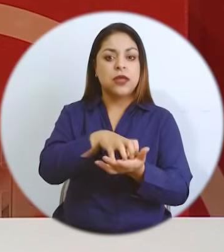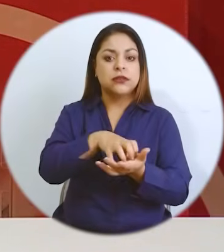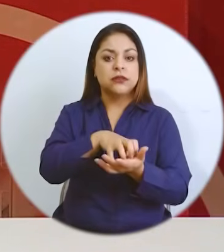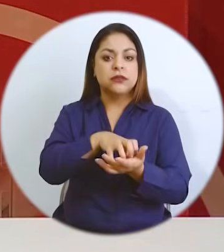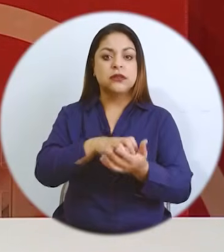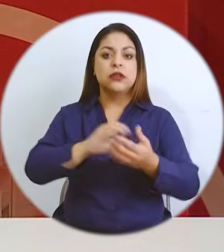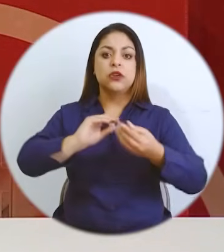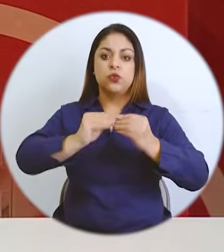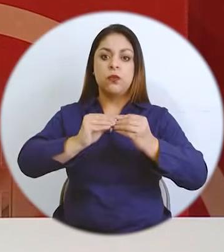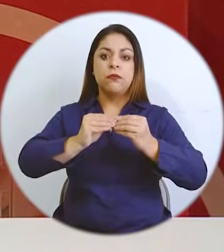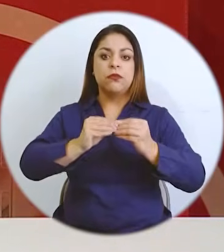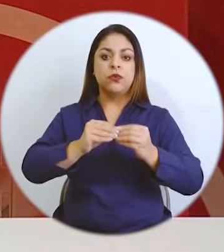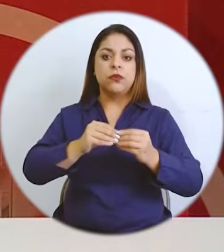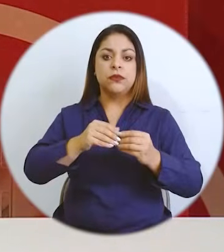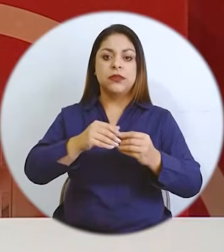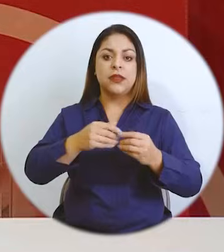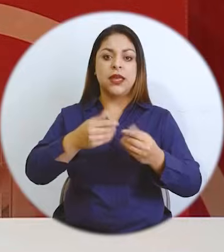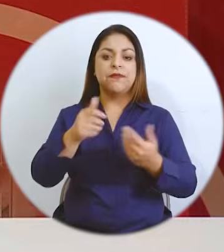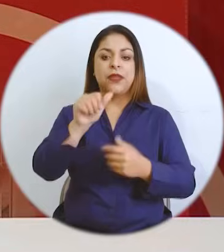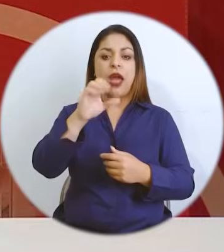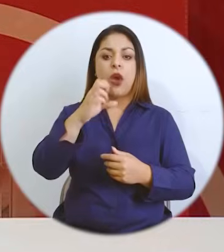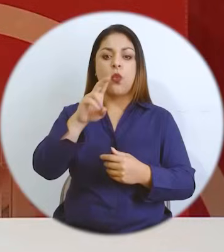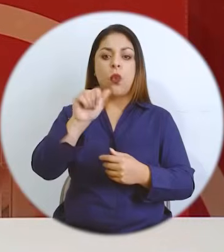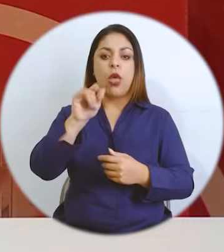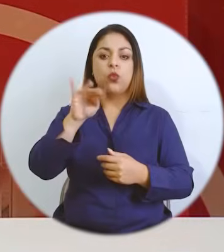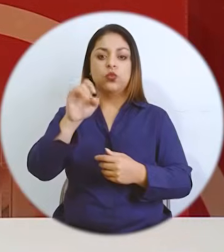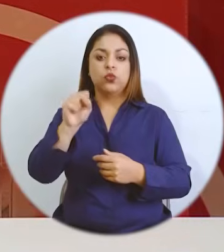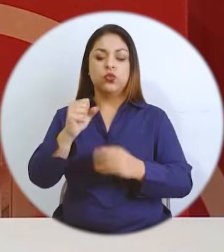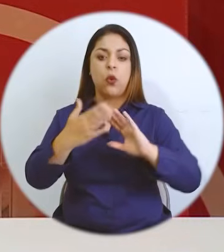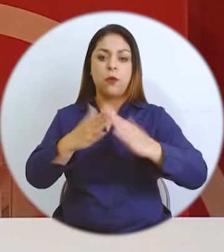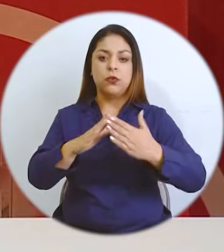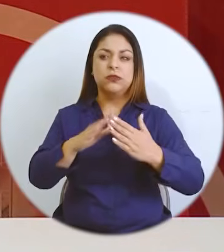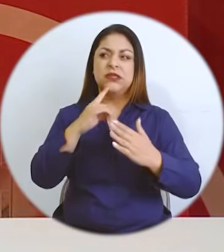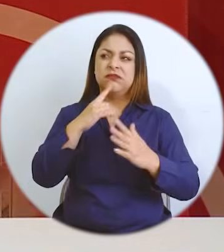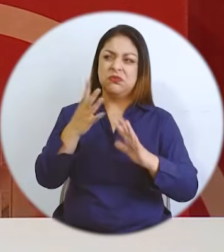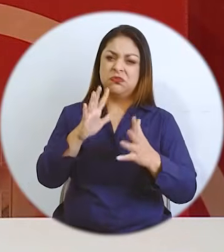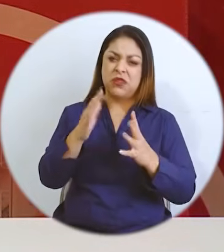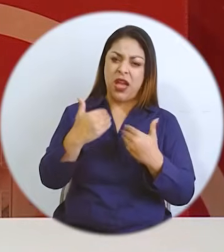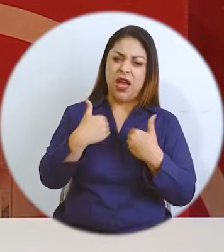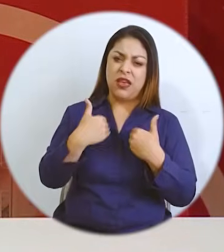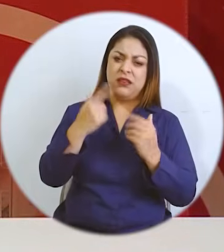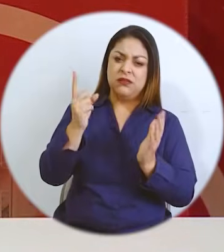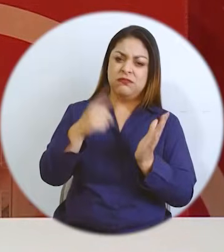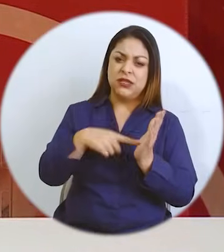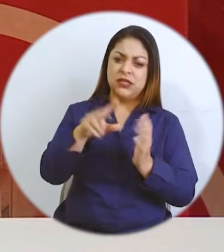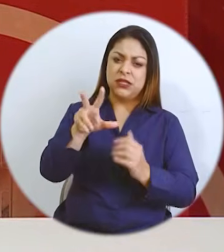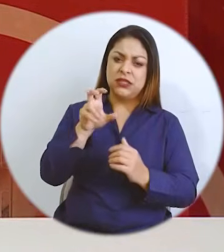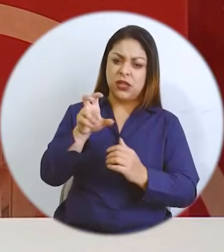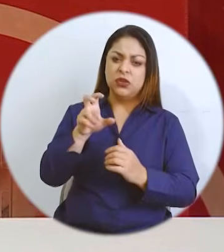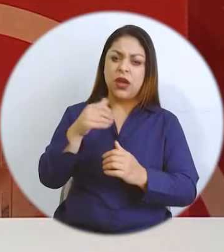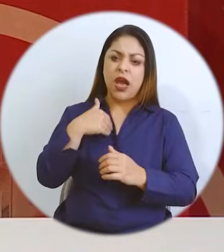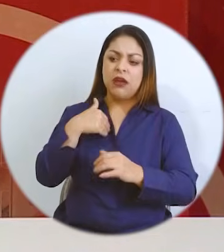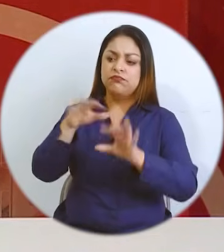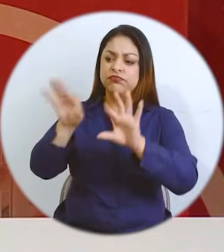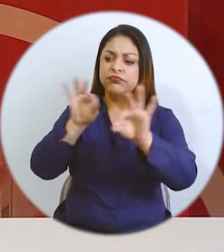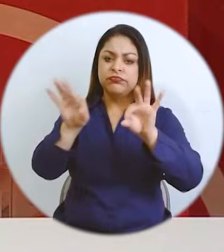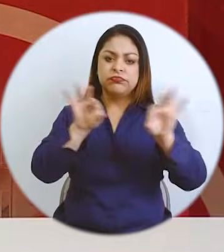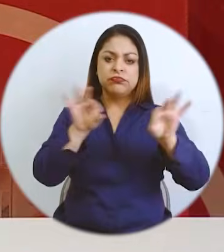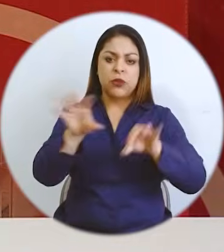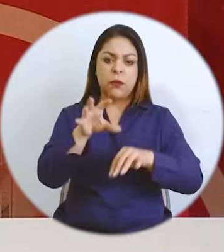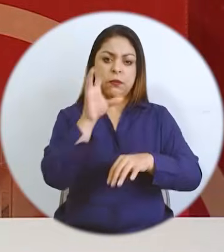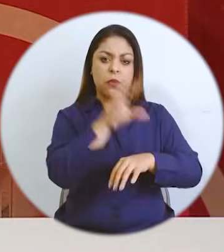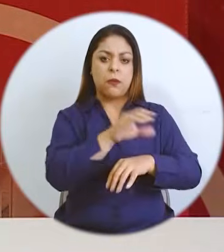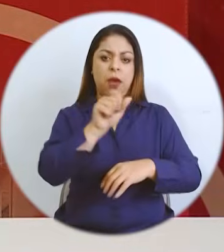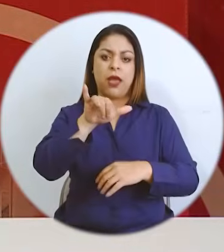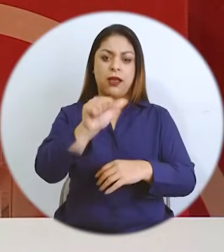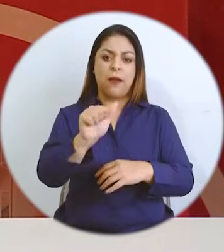de acueductos comunales que hay en el país. Se habla de que son aproximadamente 1.300 los que tiene mapeados el AIA, pero